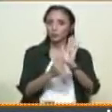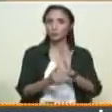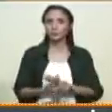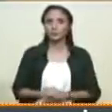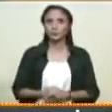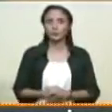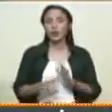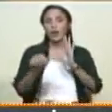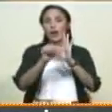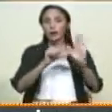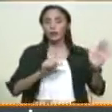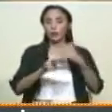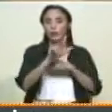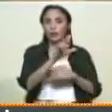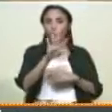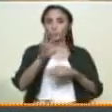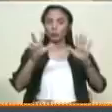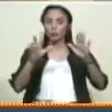348.